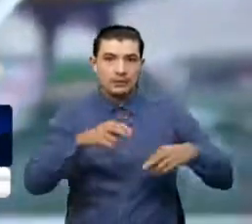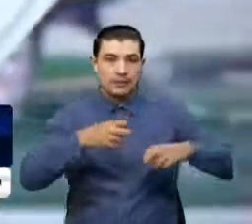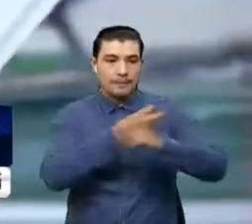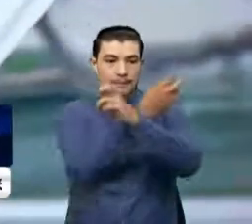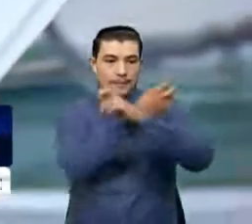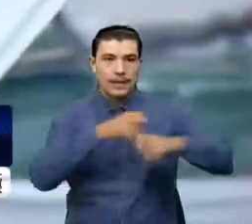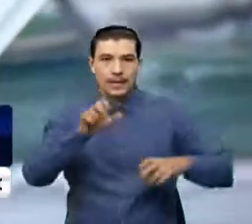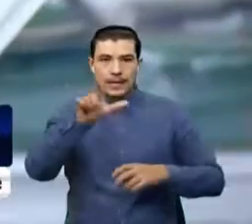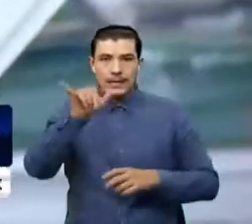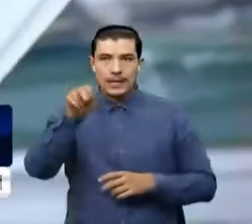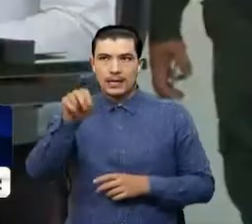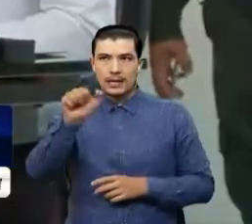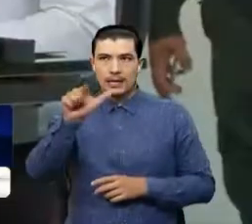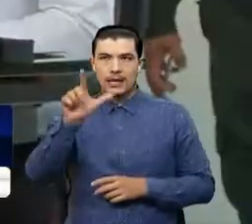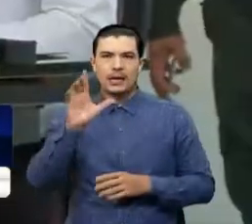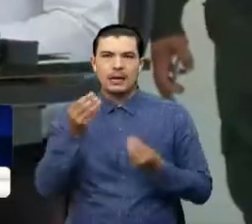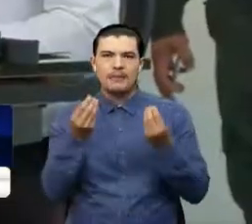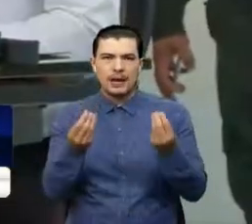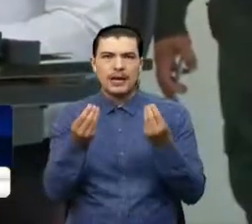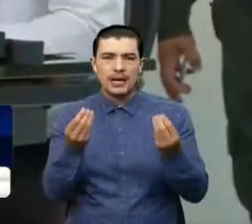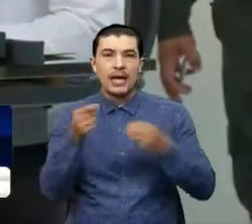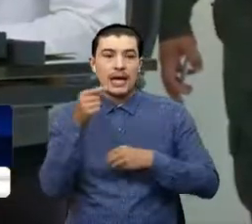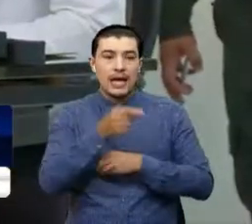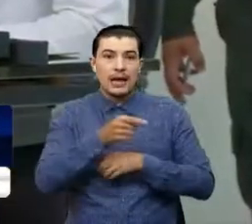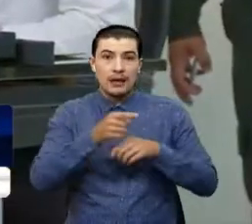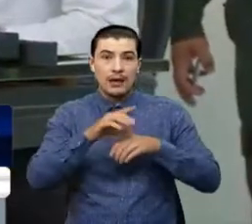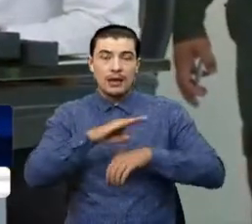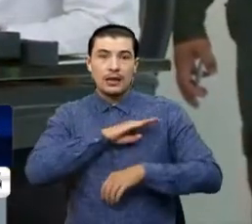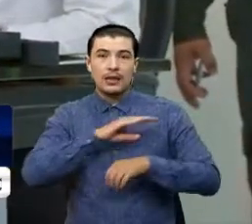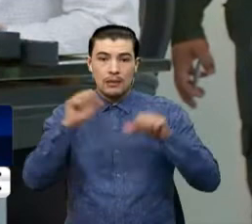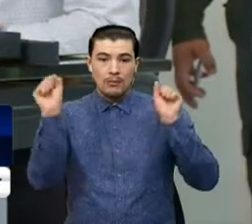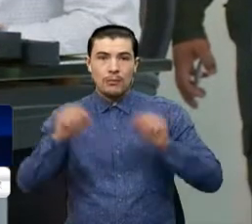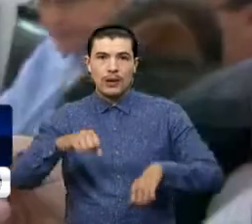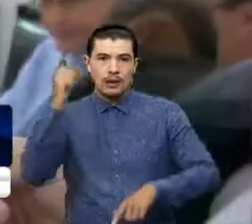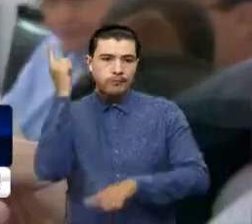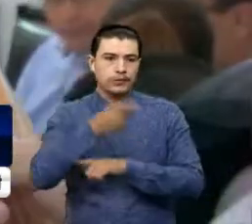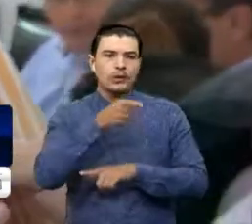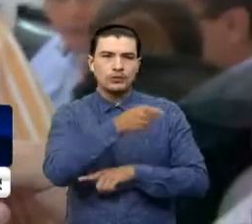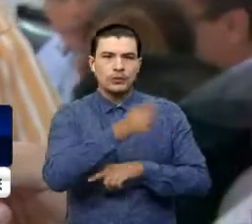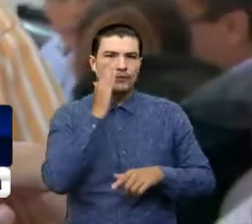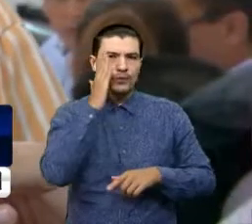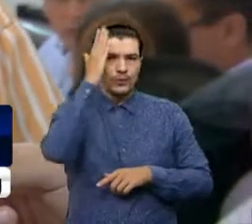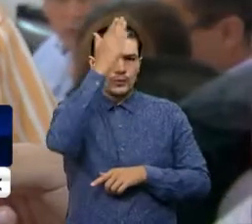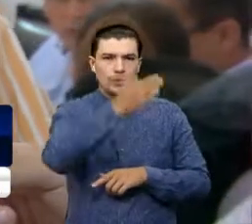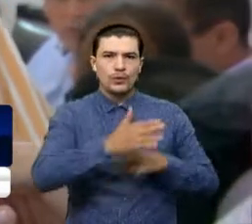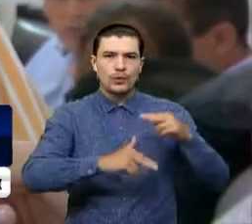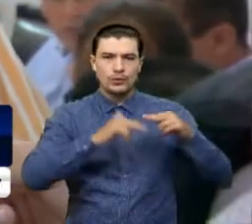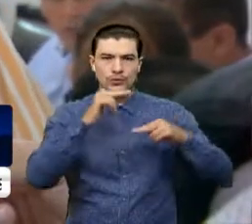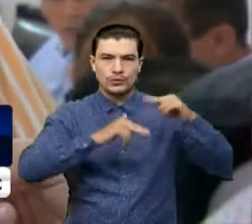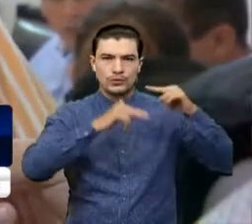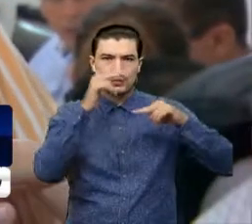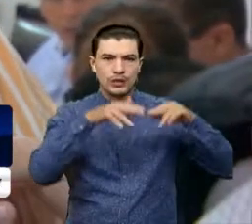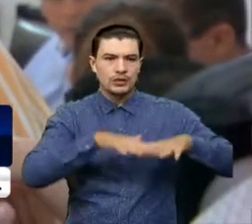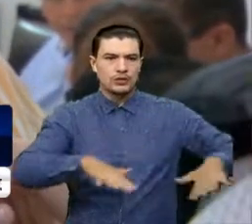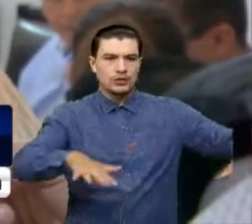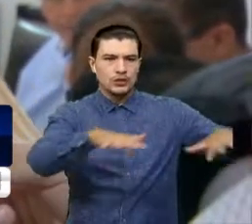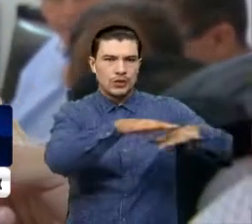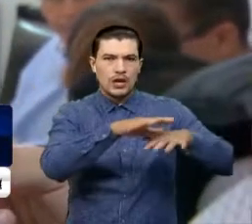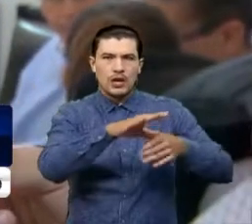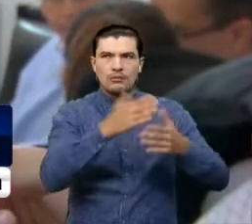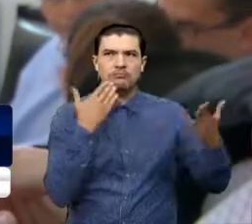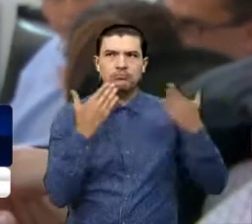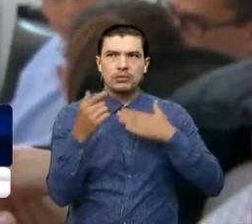que ha habilitado para que supuestamente el por decreto habilite eso para una para volver a zona de zona rural